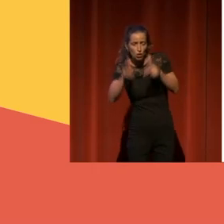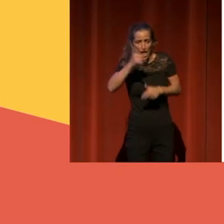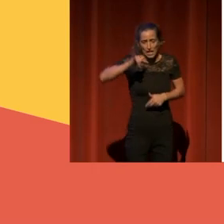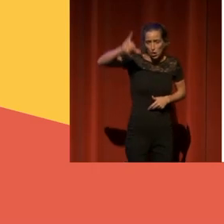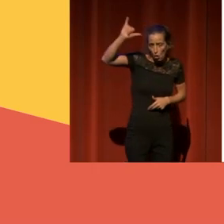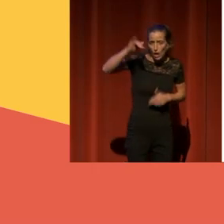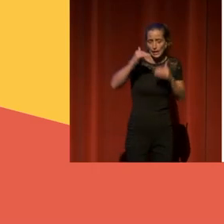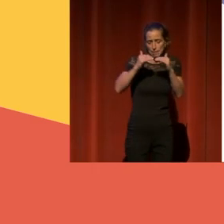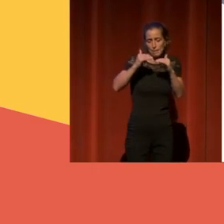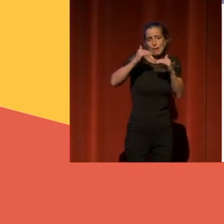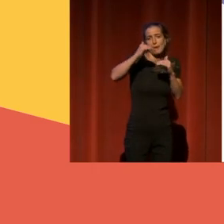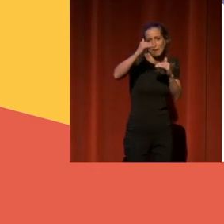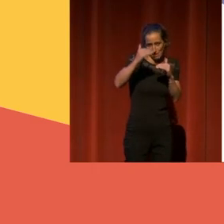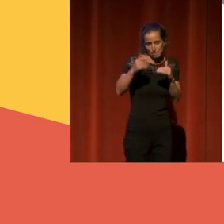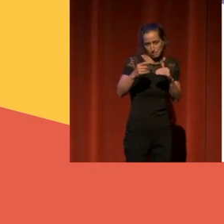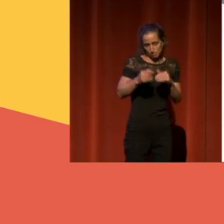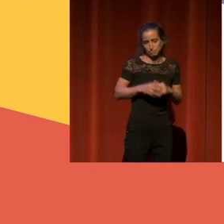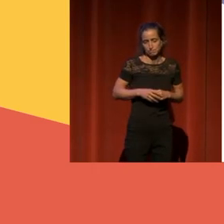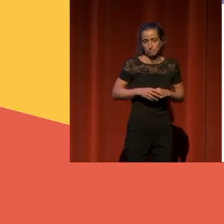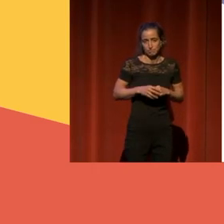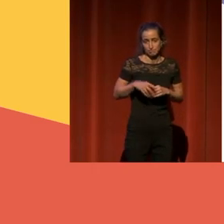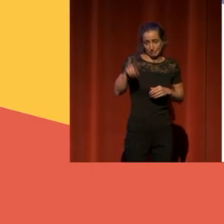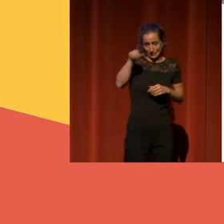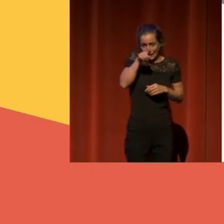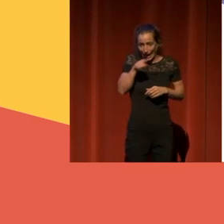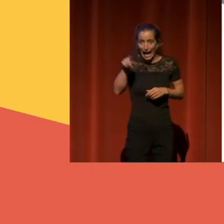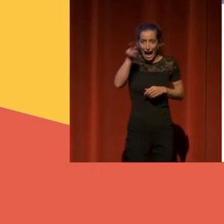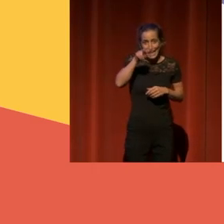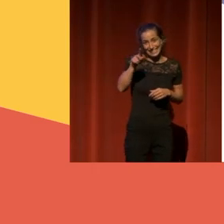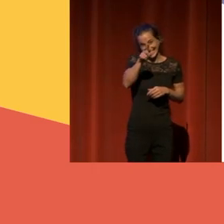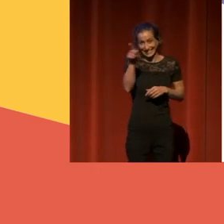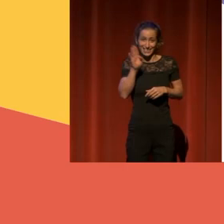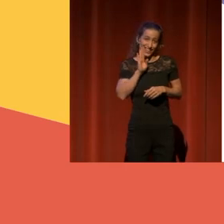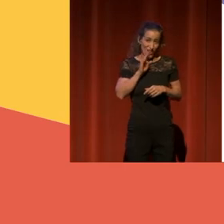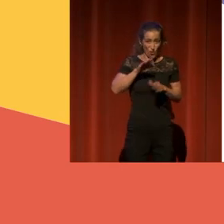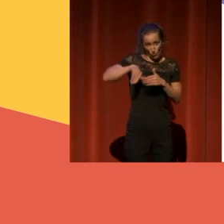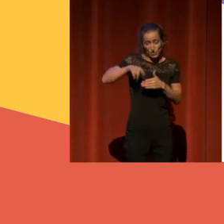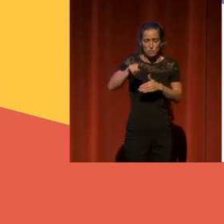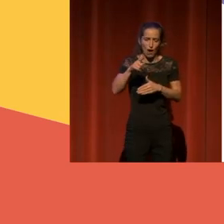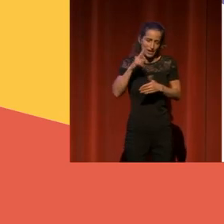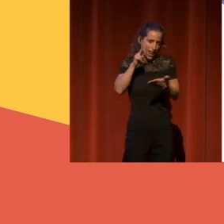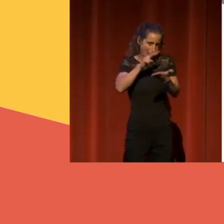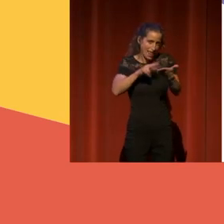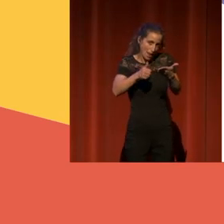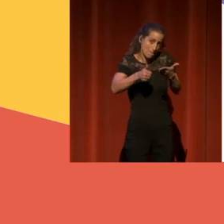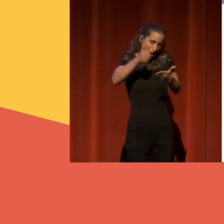como el círculo en el que se lee un poquito más, ¿no? Esto pues nos da